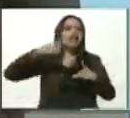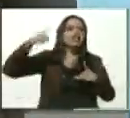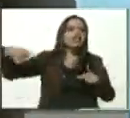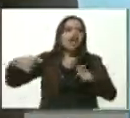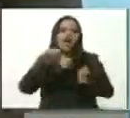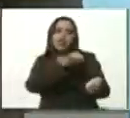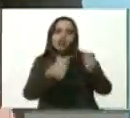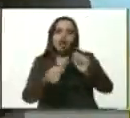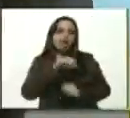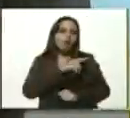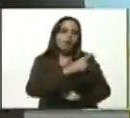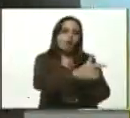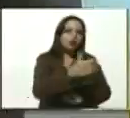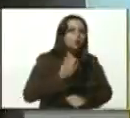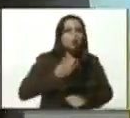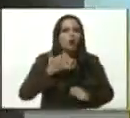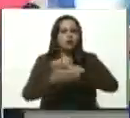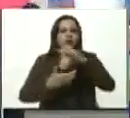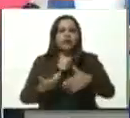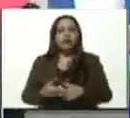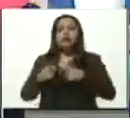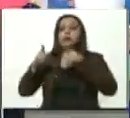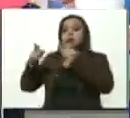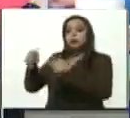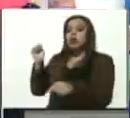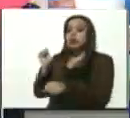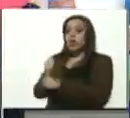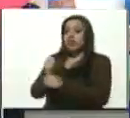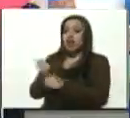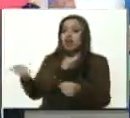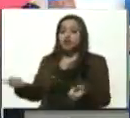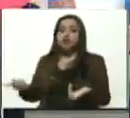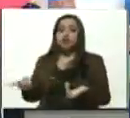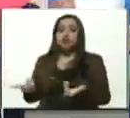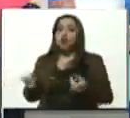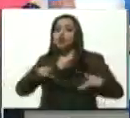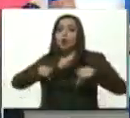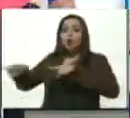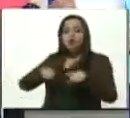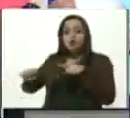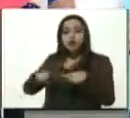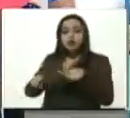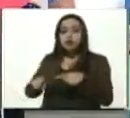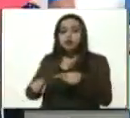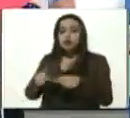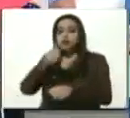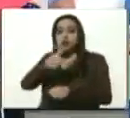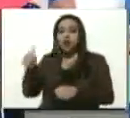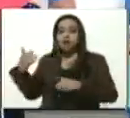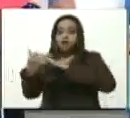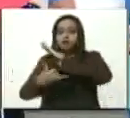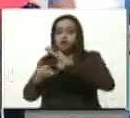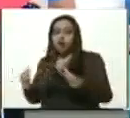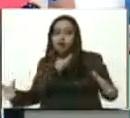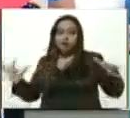es decir, cualquier situación que se pueda presentar. Es un trabajo, defensor, de coordinación entre todos los entes.